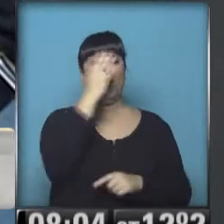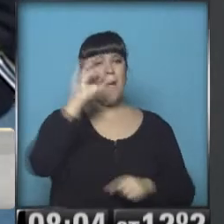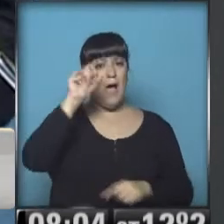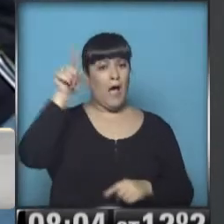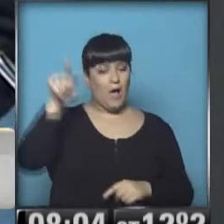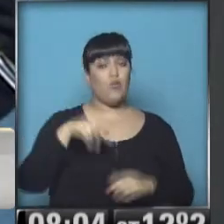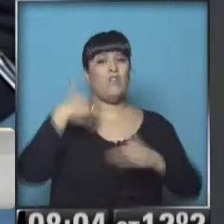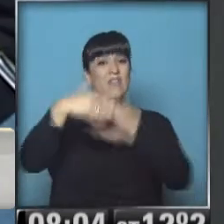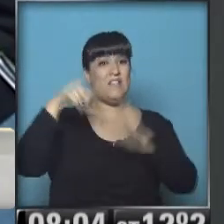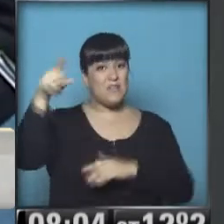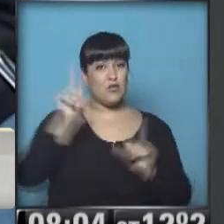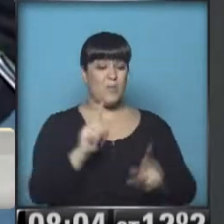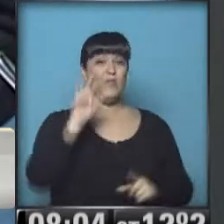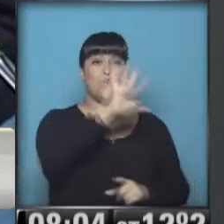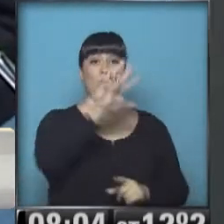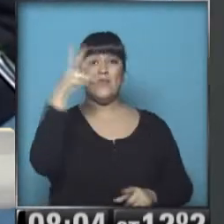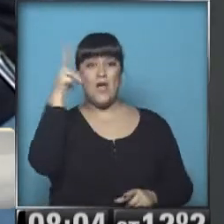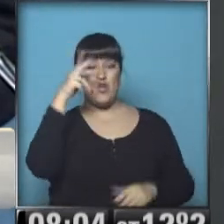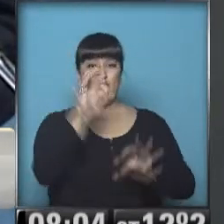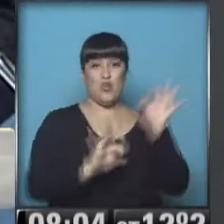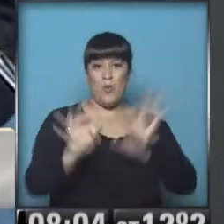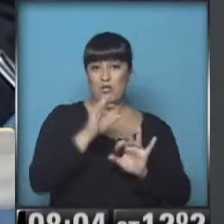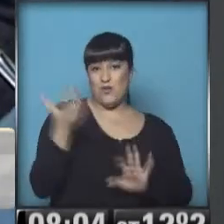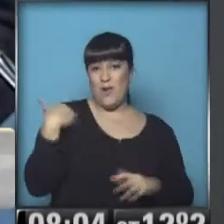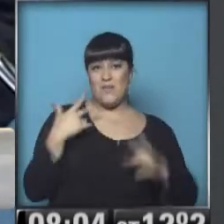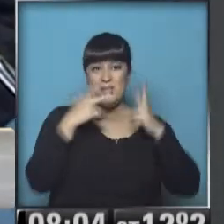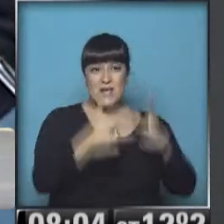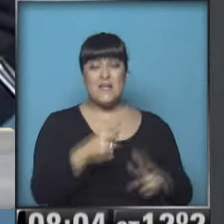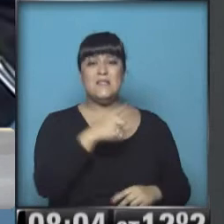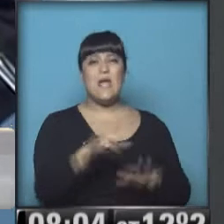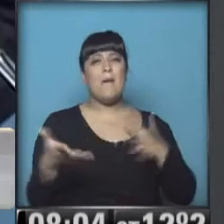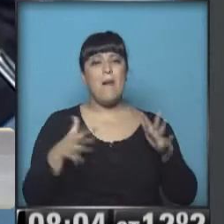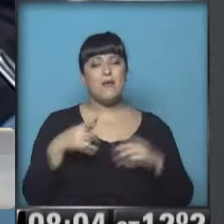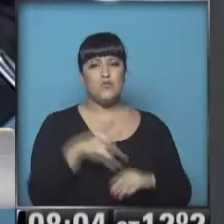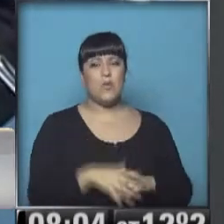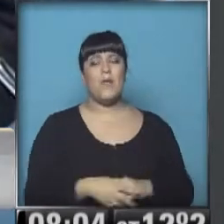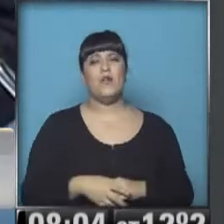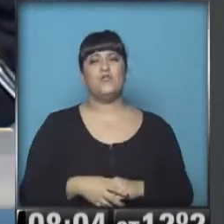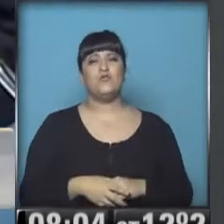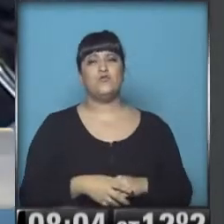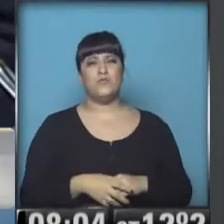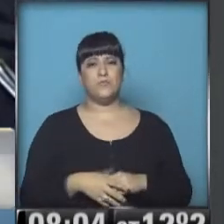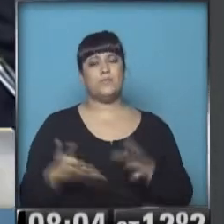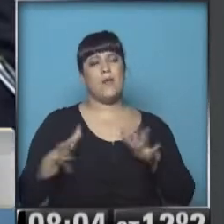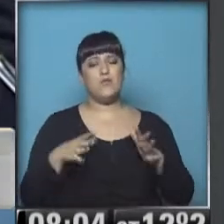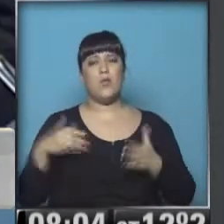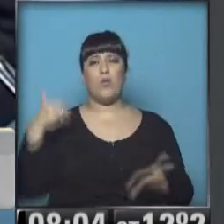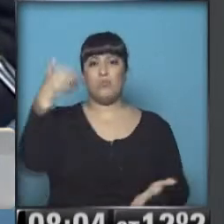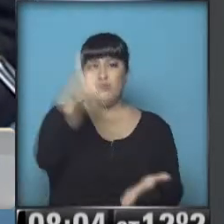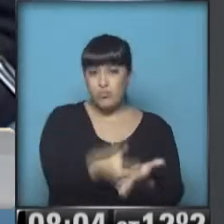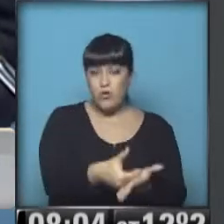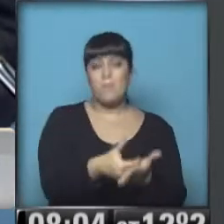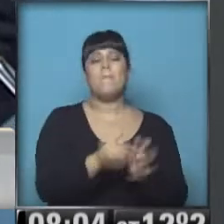desarrollo de estos 58 proyectos que hacía referencia tiene más o menos este un flujo de desembolsos previsto para el año